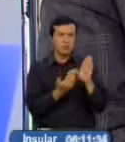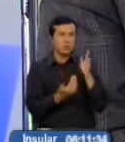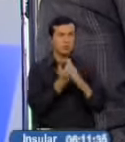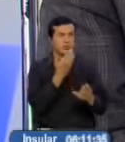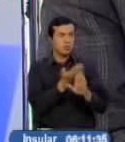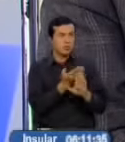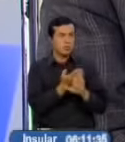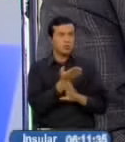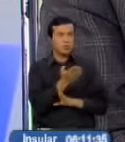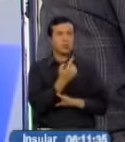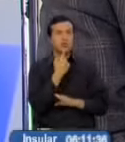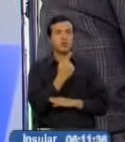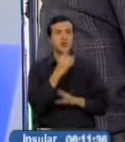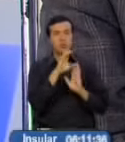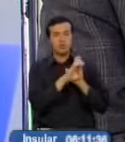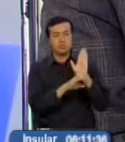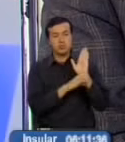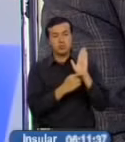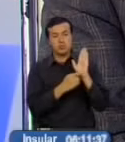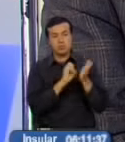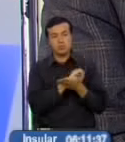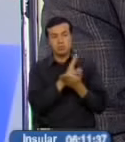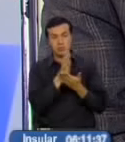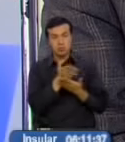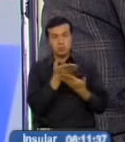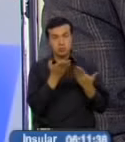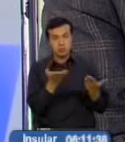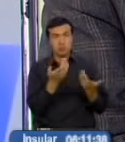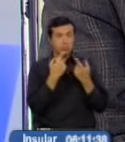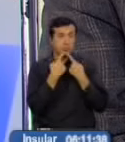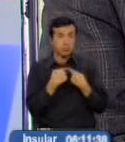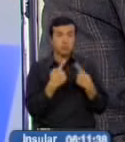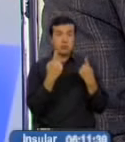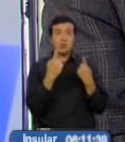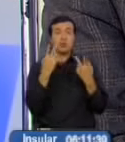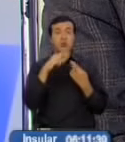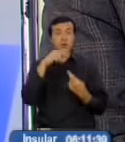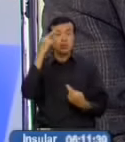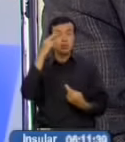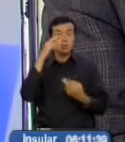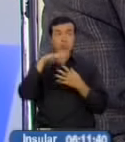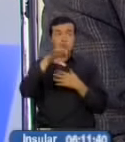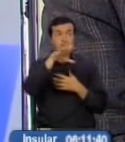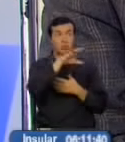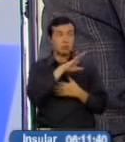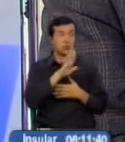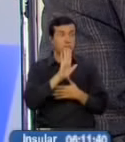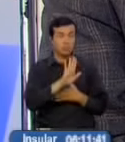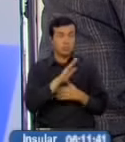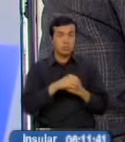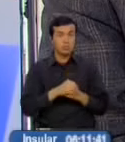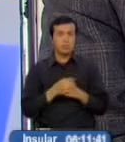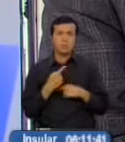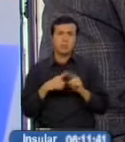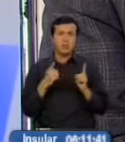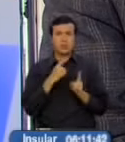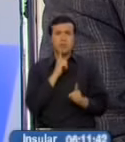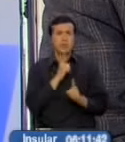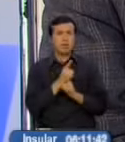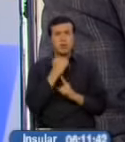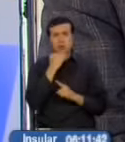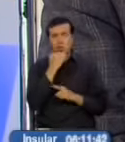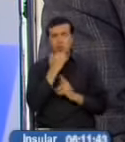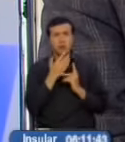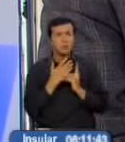decir, por ejemplo, la Constitución de Montecristi prevé el tema de la regionalización en el país, pero sin embargo de aquello no se ha